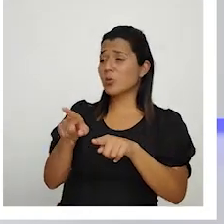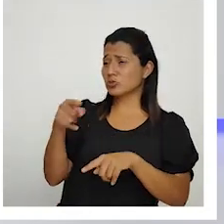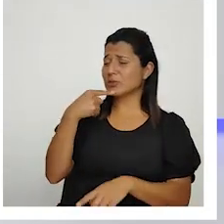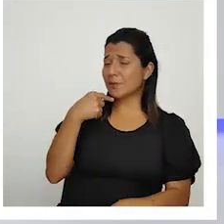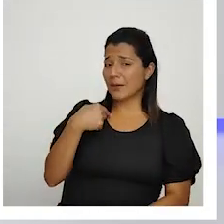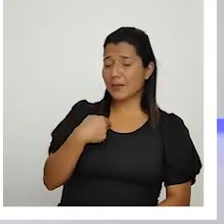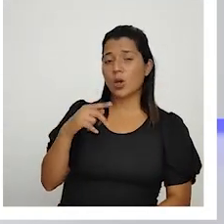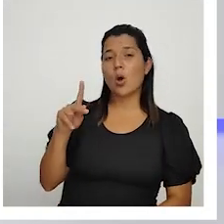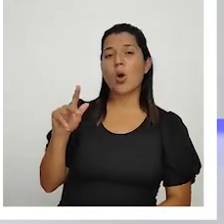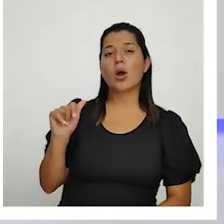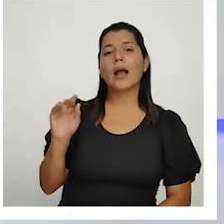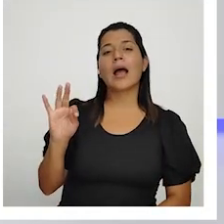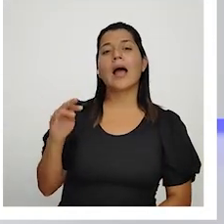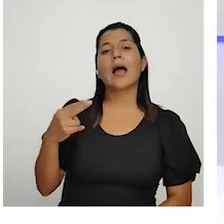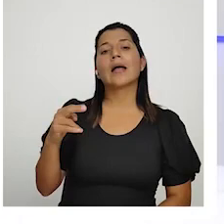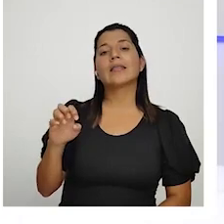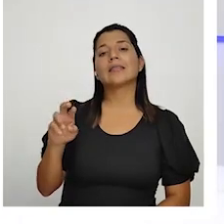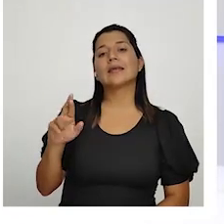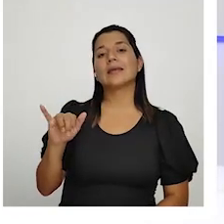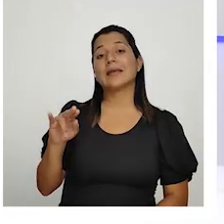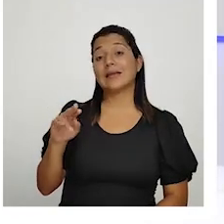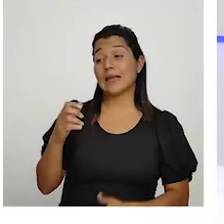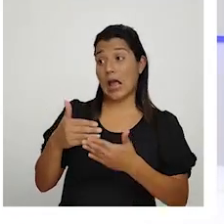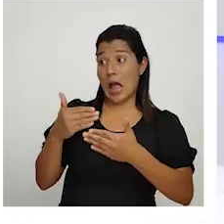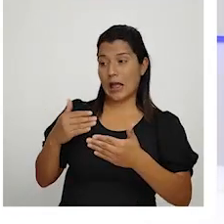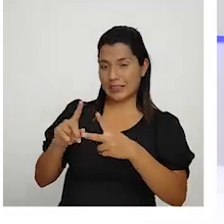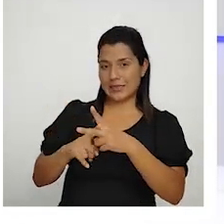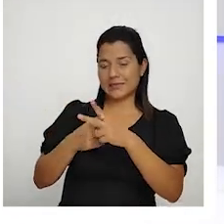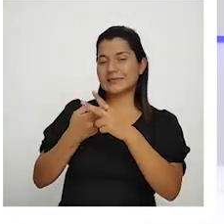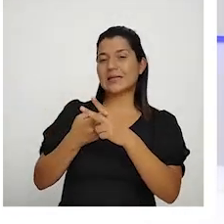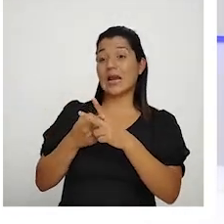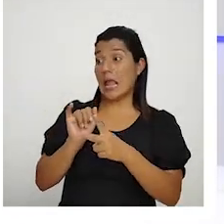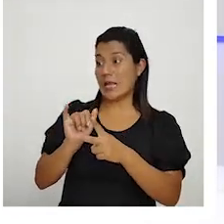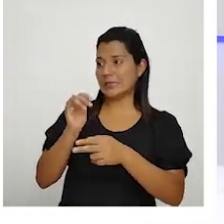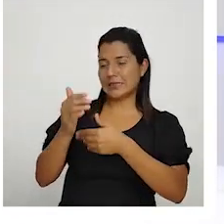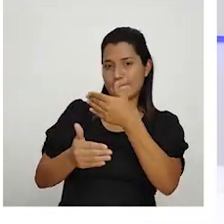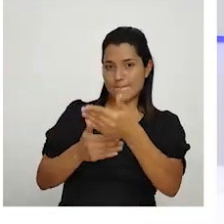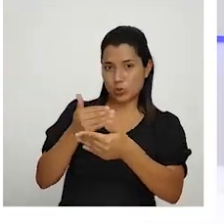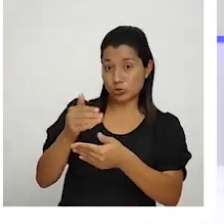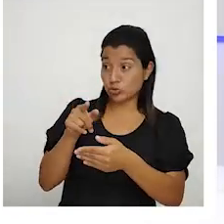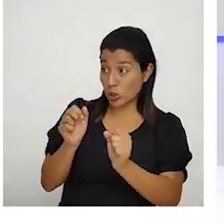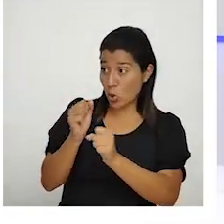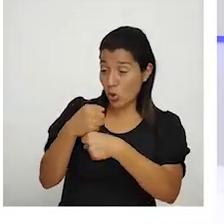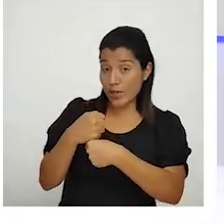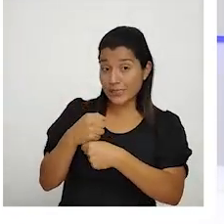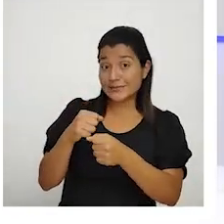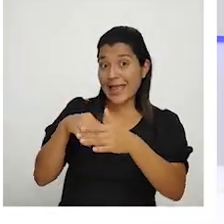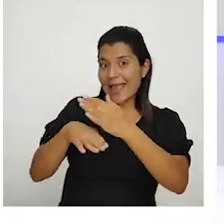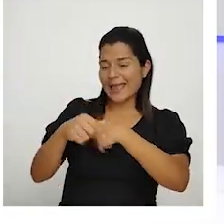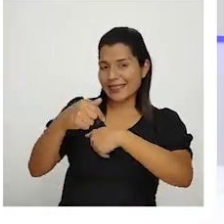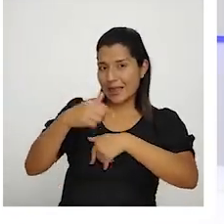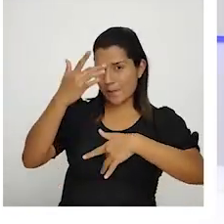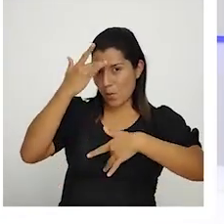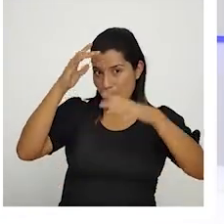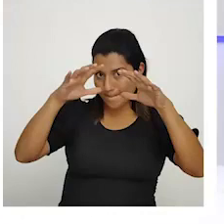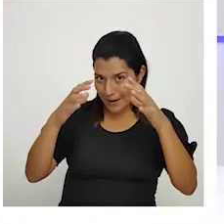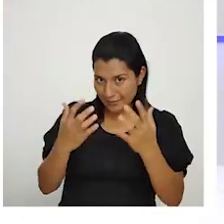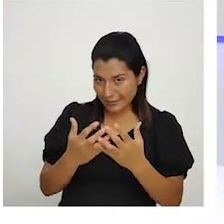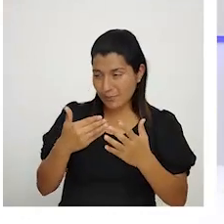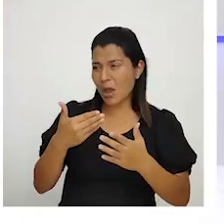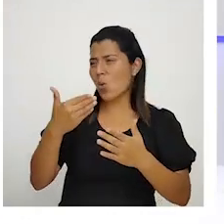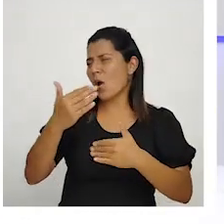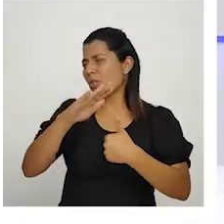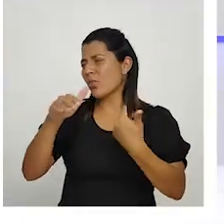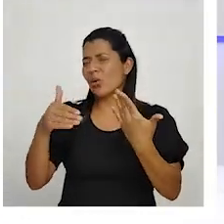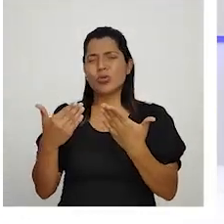Catherine, antes de que iniciáramos el programa, que este proceso lo hiciste en pandemia, cuando estábamos en la virtualidad